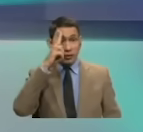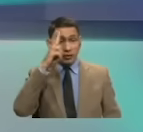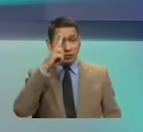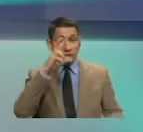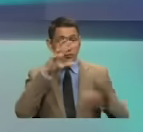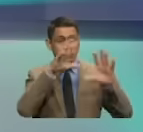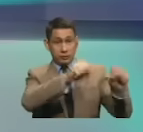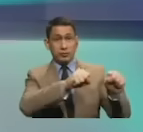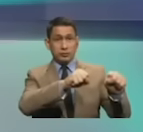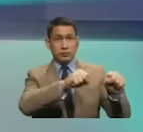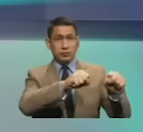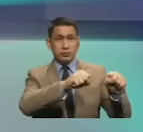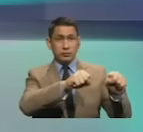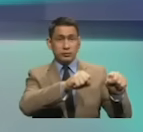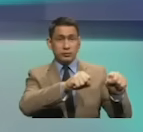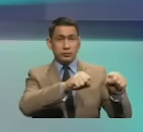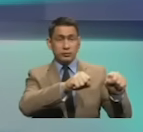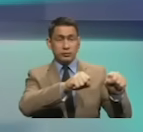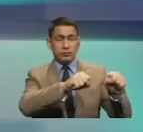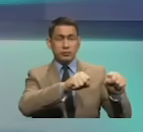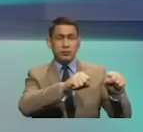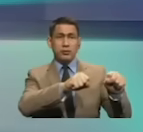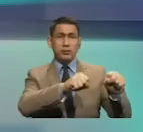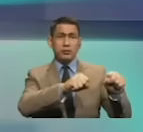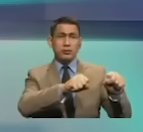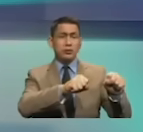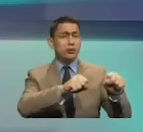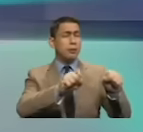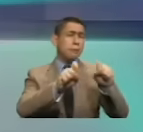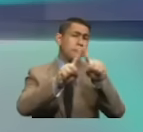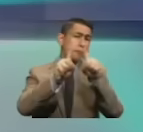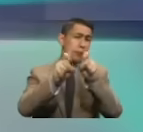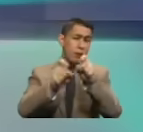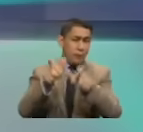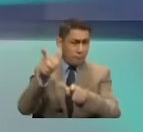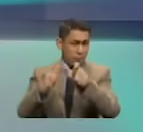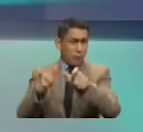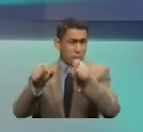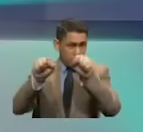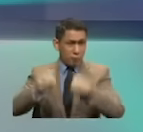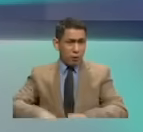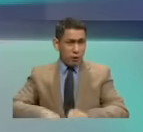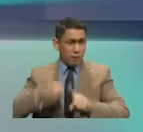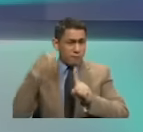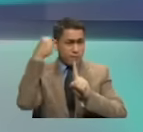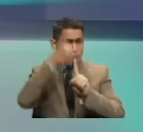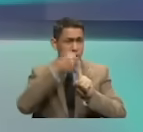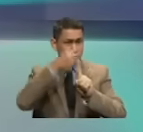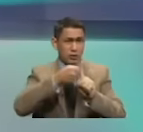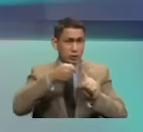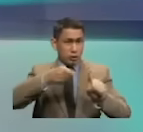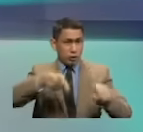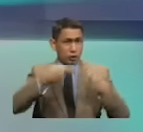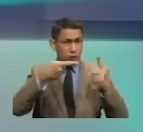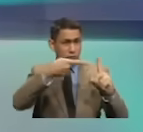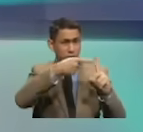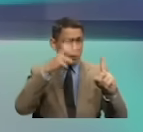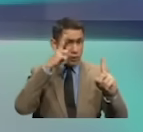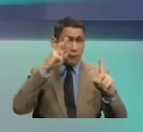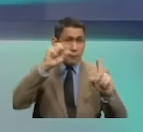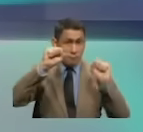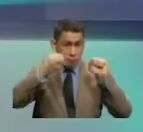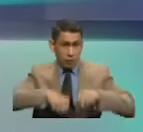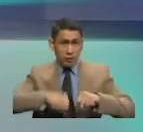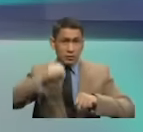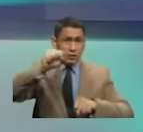que apalean. Pero ahí viene el debate. ¿Hasta dónde se puede realmente hacer esto? Tomar la justicia con mano propia. Esto divide